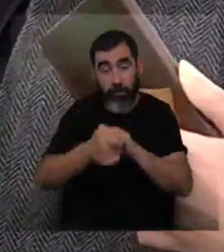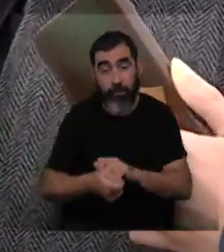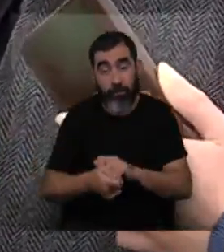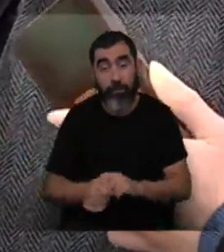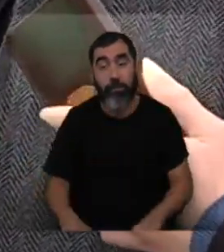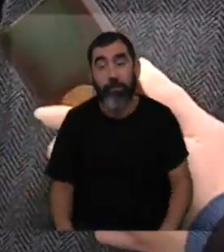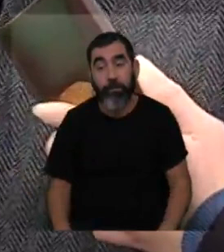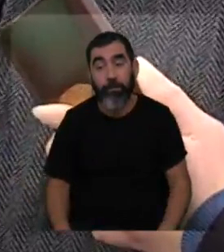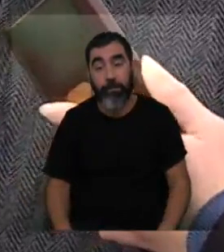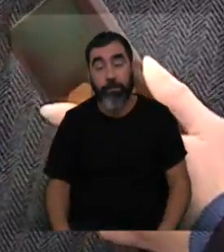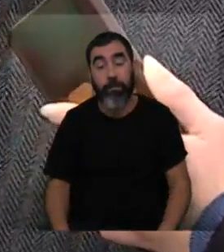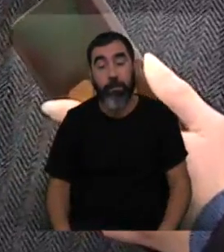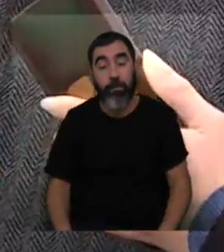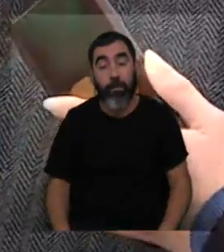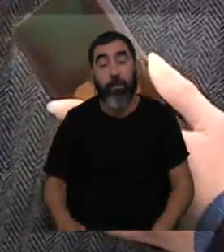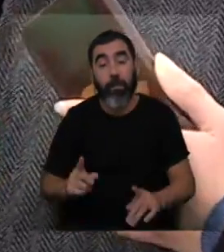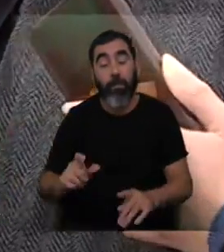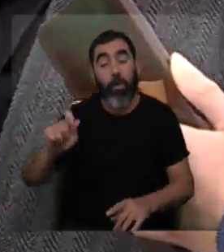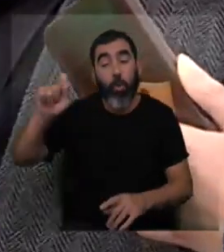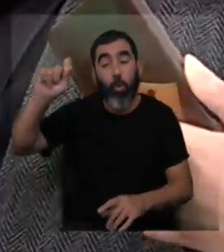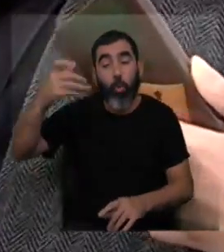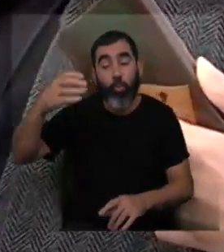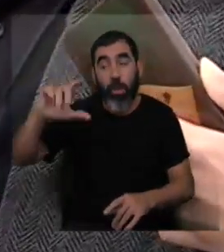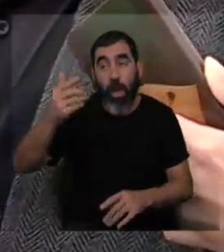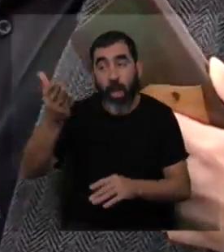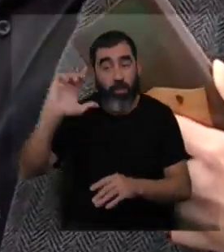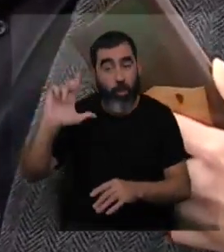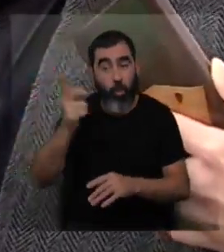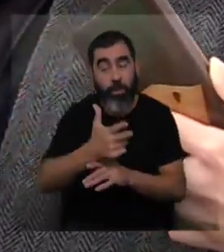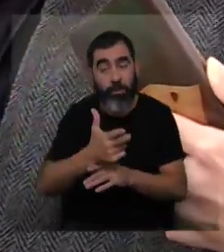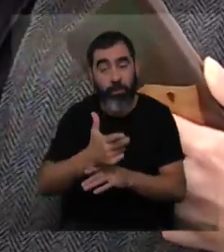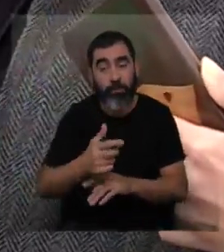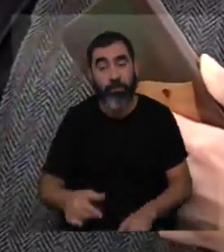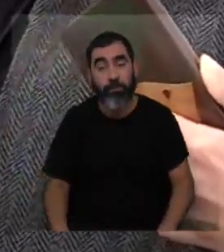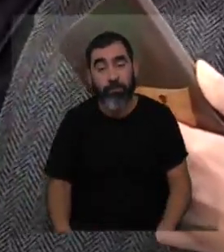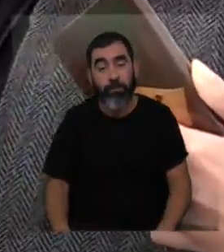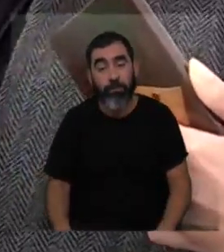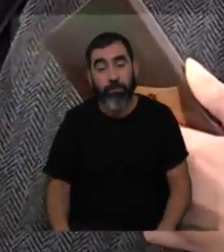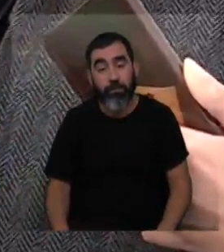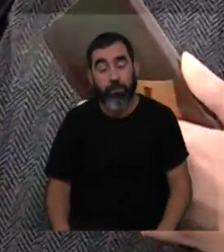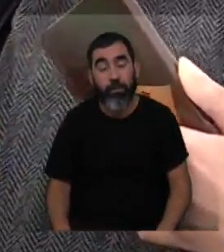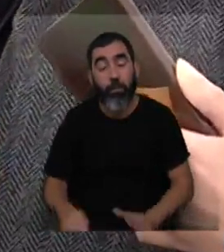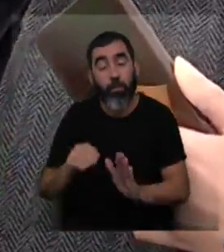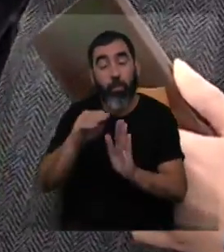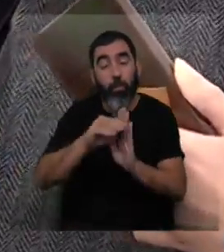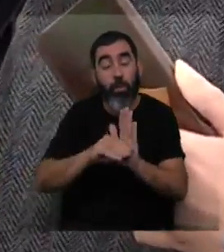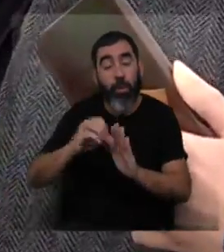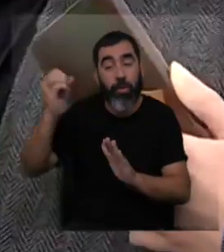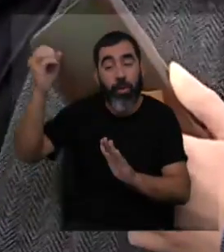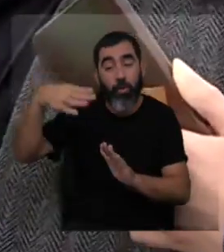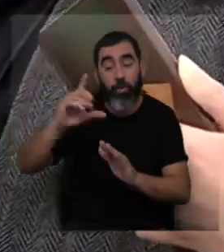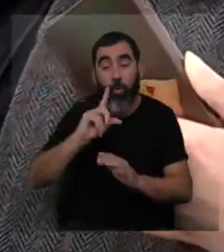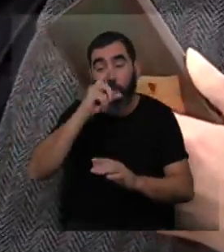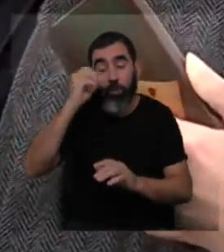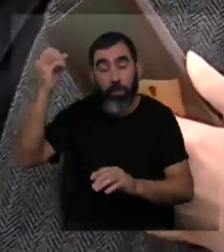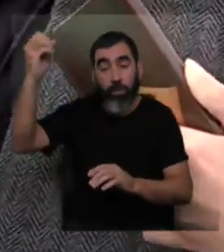Además, también extendimos, llevamos luz a donde no hay. A través del programa de extensión e iluminación, que forma parte de Montevideo